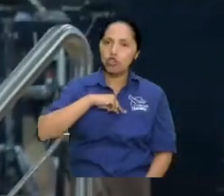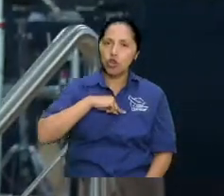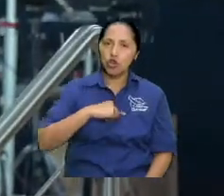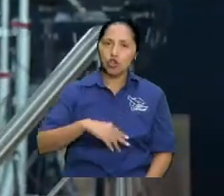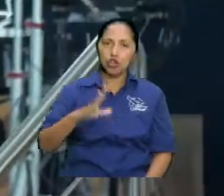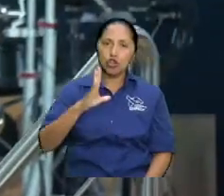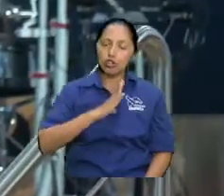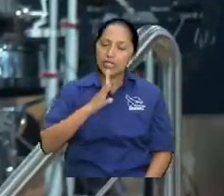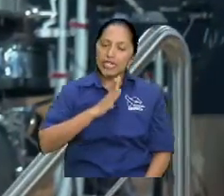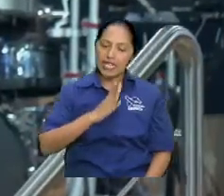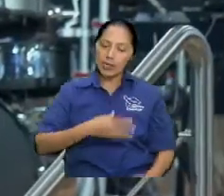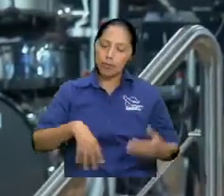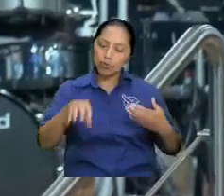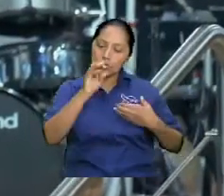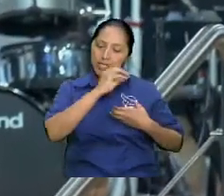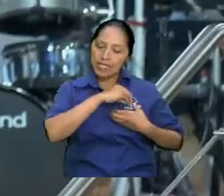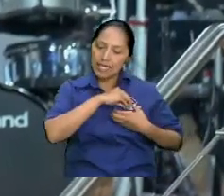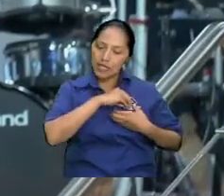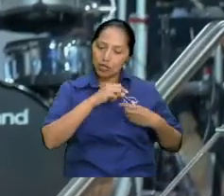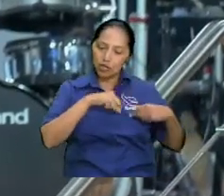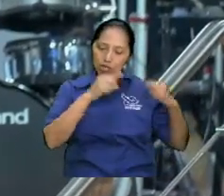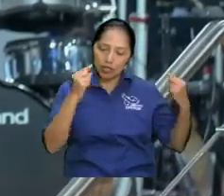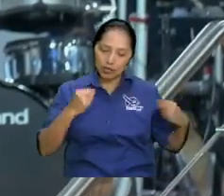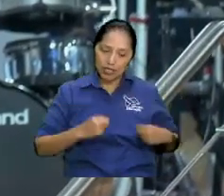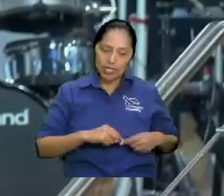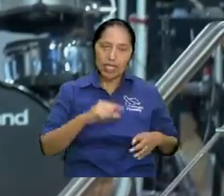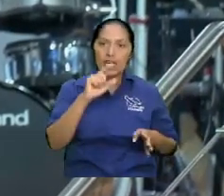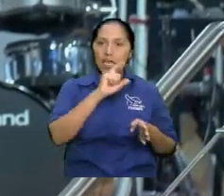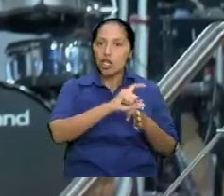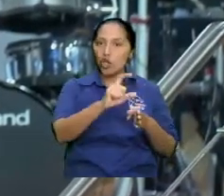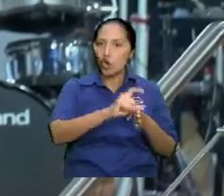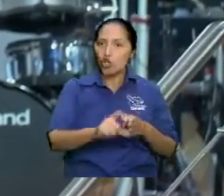nosotros mismos cosas buenas y cosas malas.